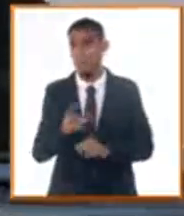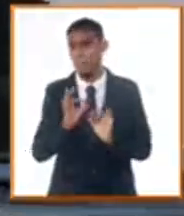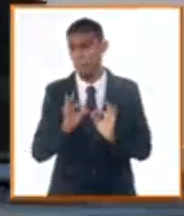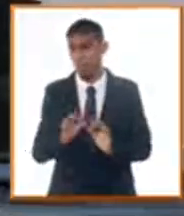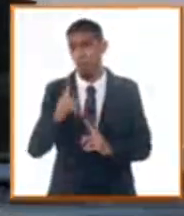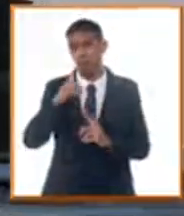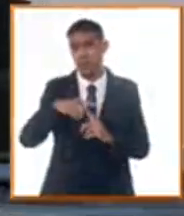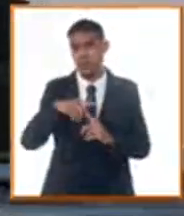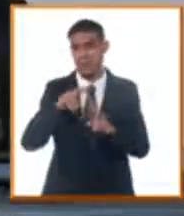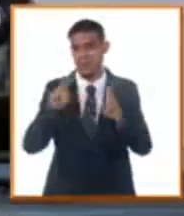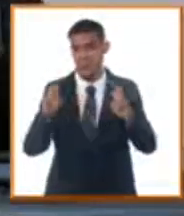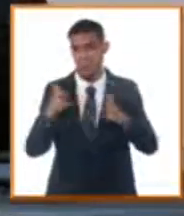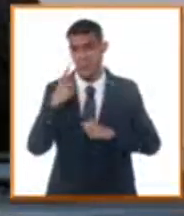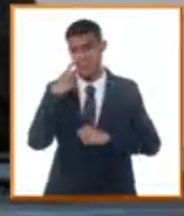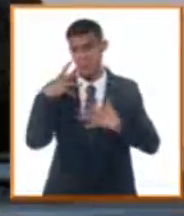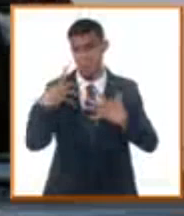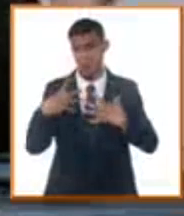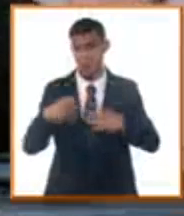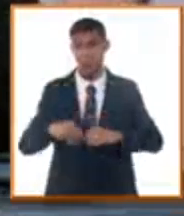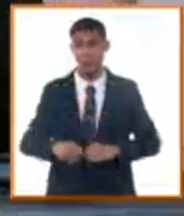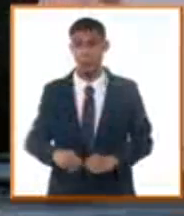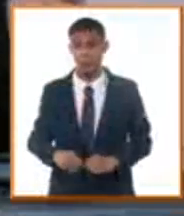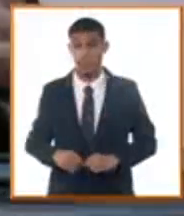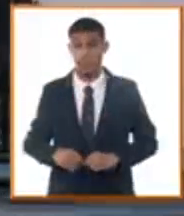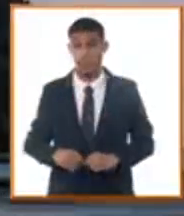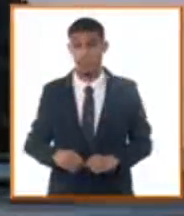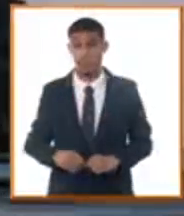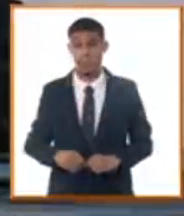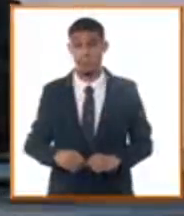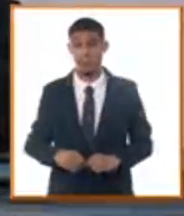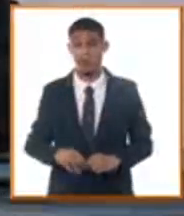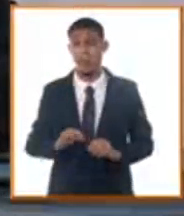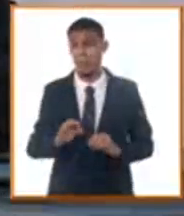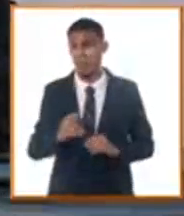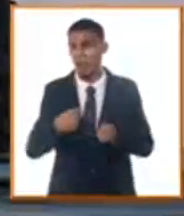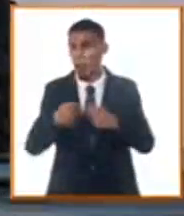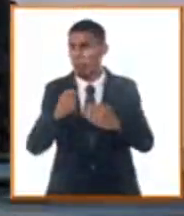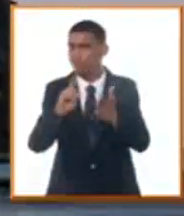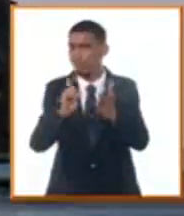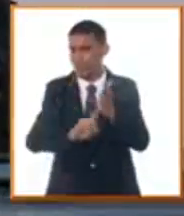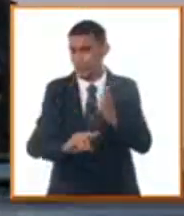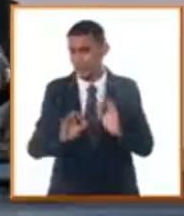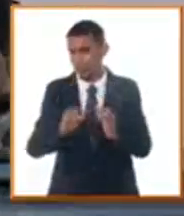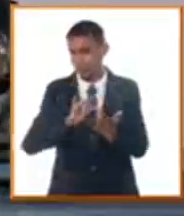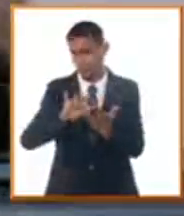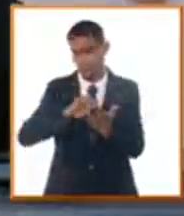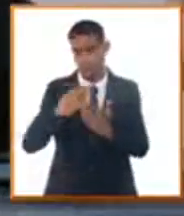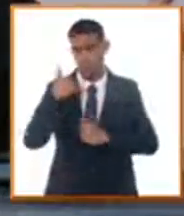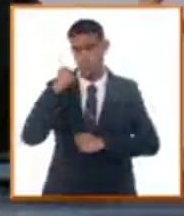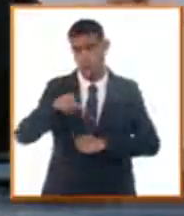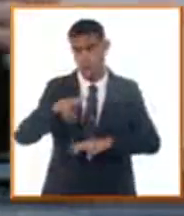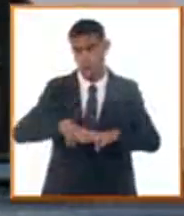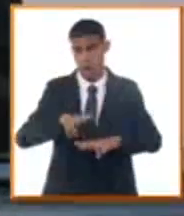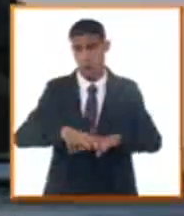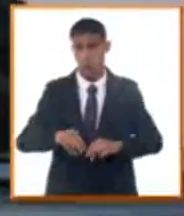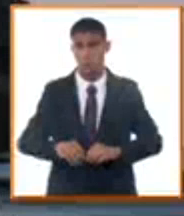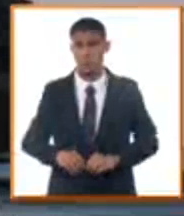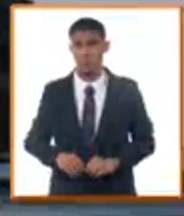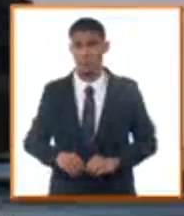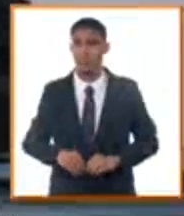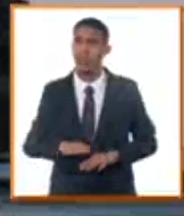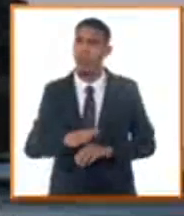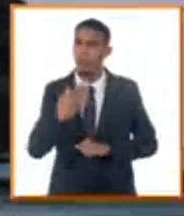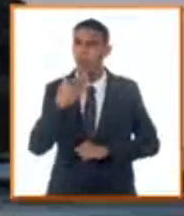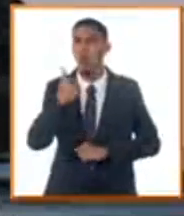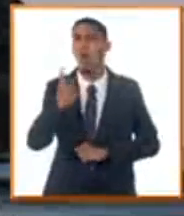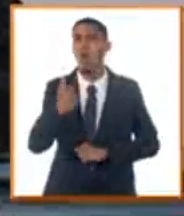tema, llegó casi ahorita y realmente era un poco más, era sobre el comercio electrónico en la capital, pero creo que es bueno que ya se